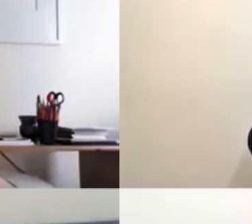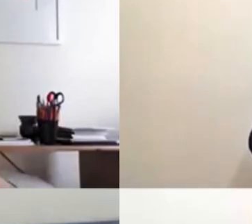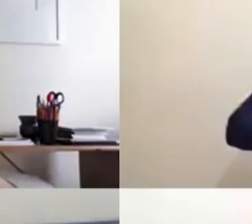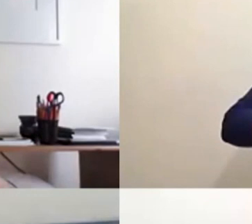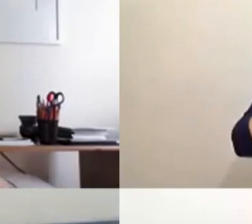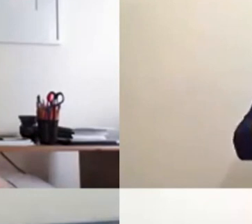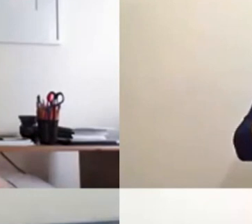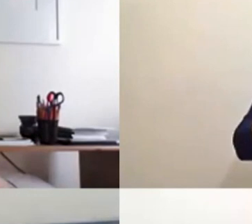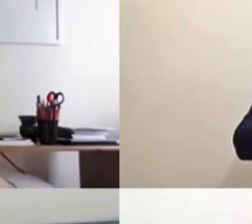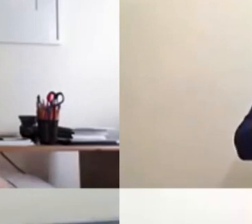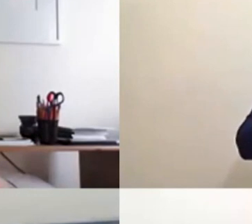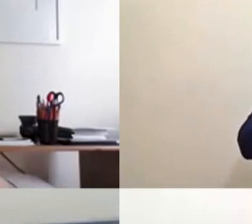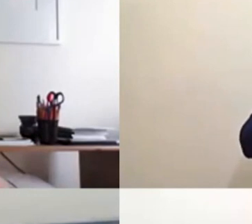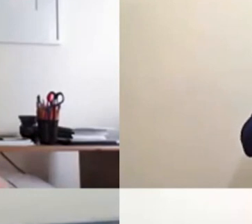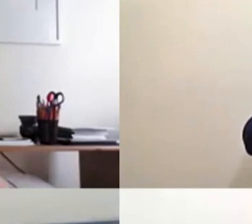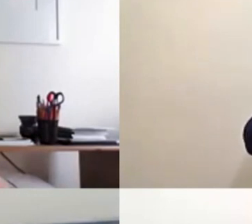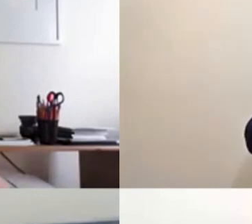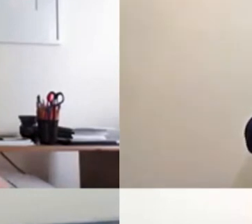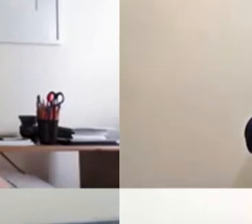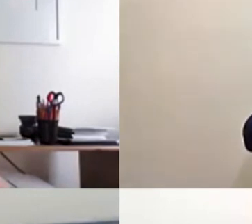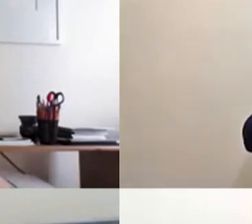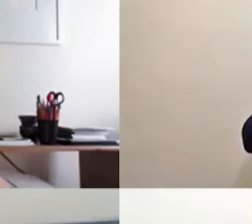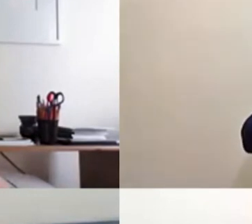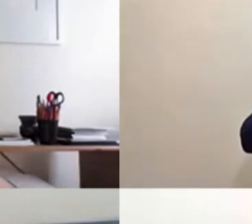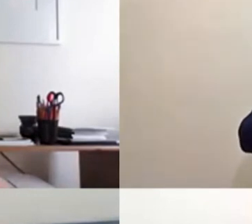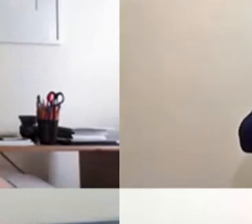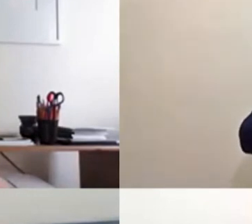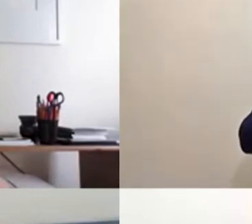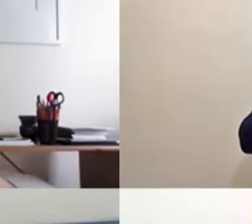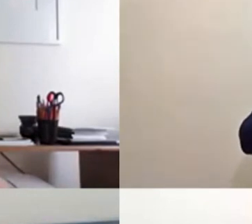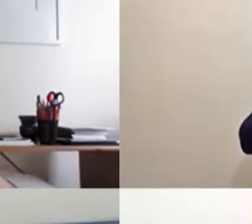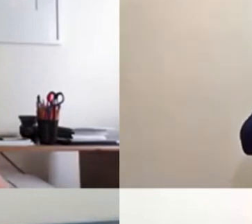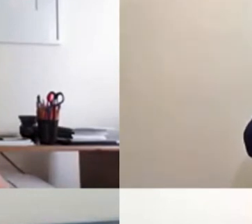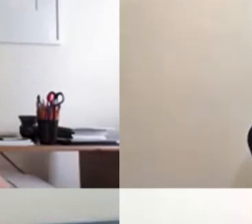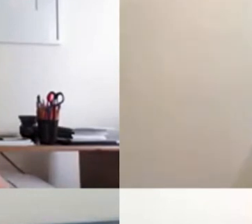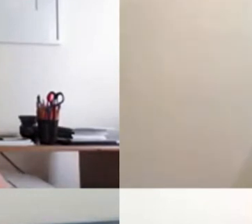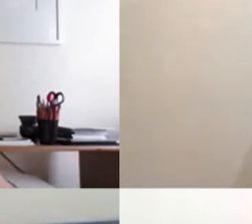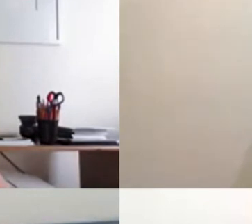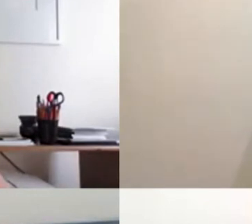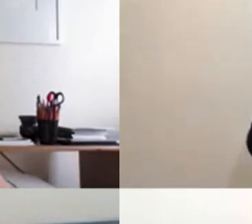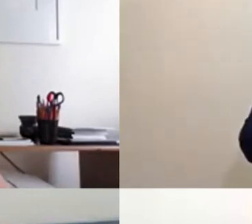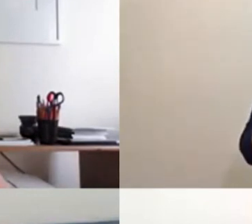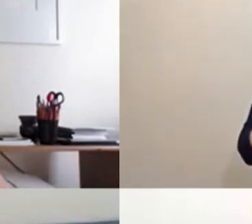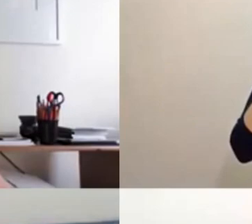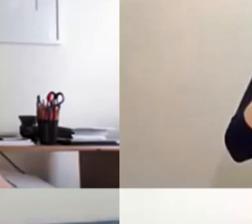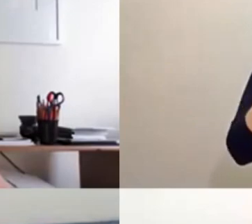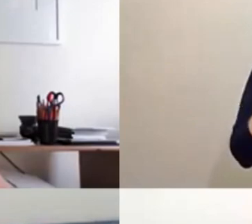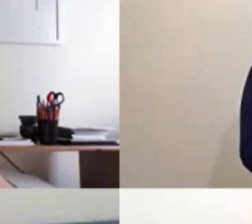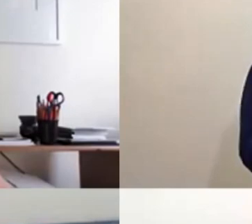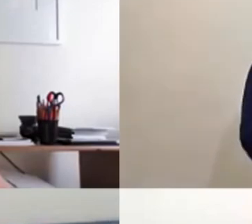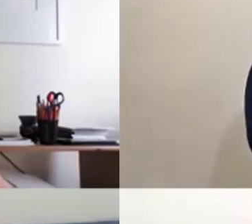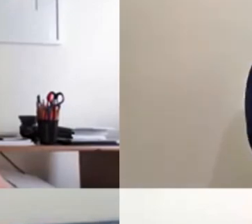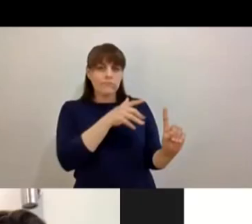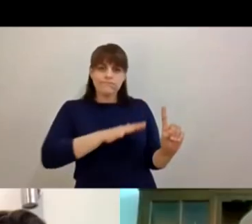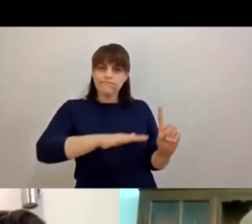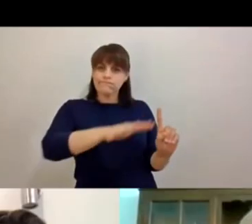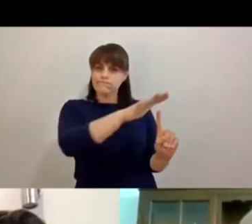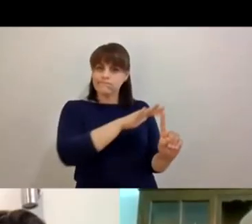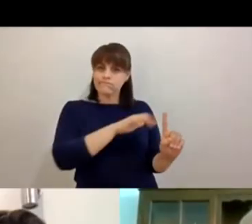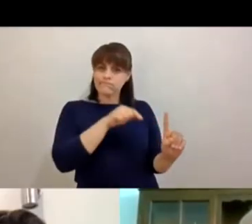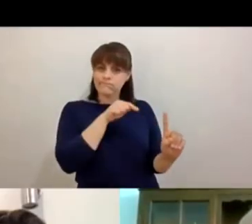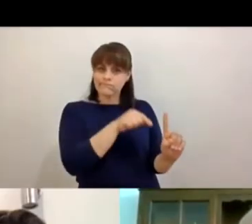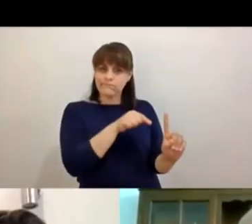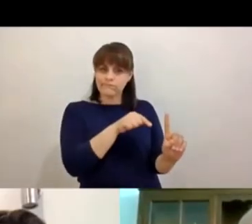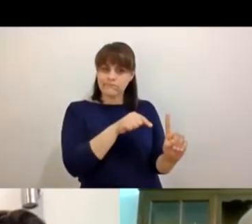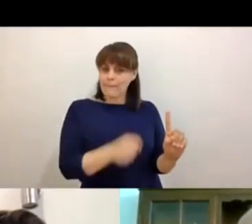lo tocó un poco, y que hablaba del entendimiento de la persona niño, niño y adolescente. Efectivamente, la especialización es uno de